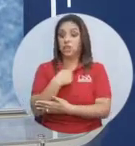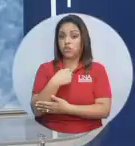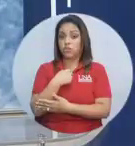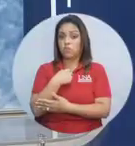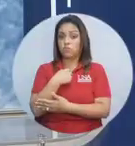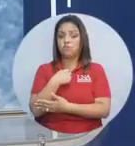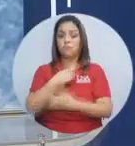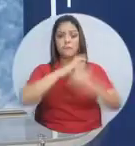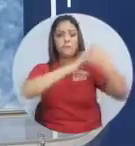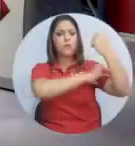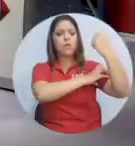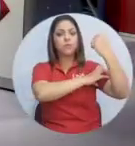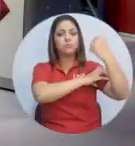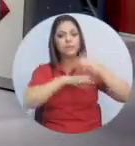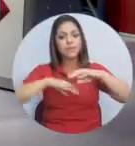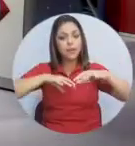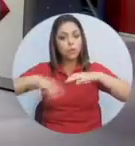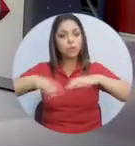en consecuencia.